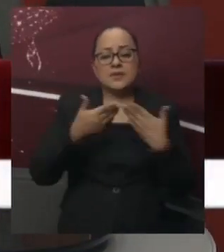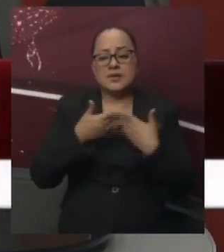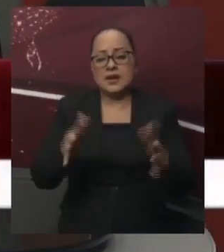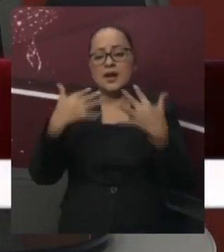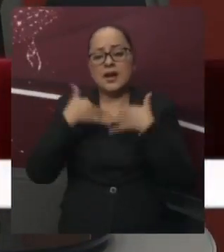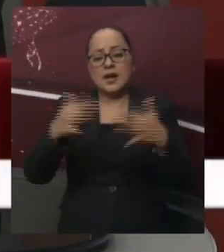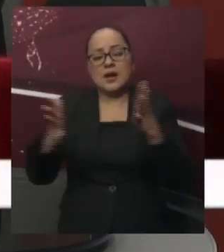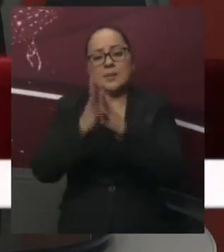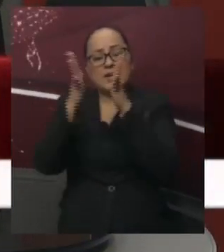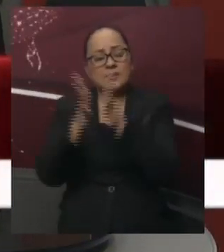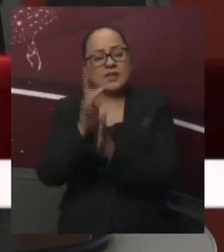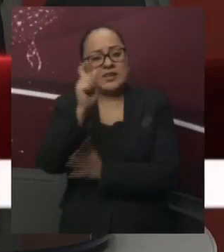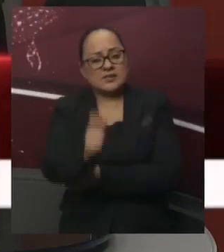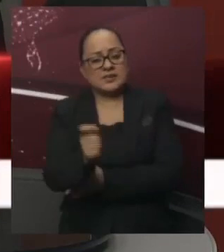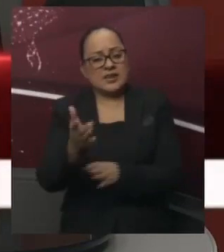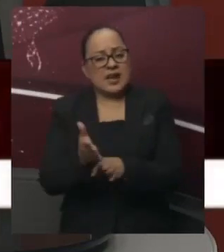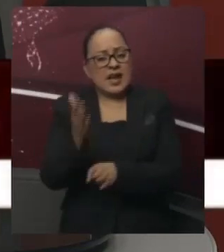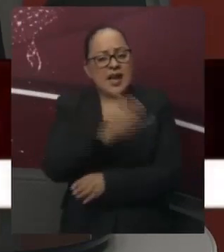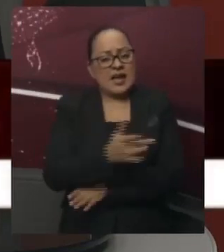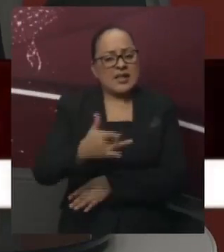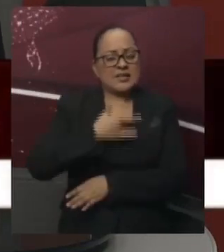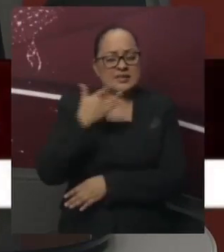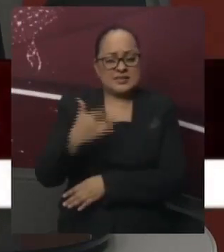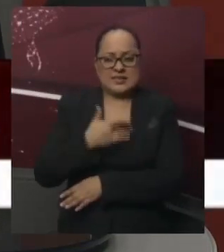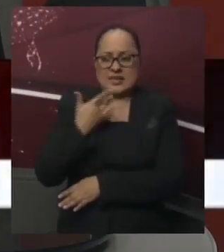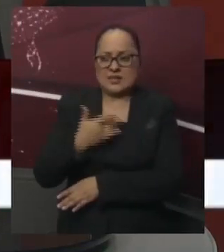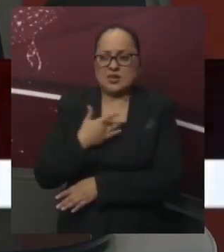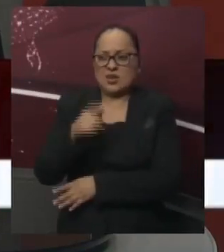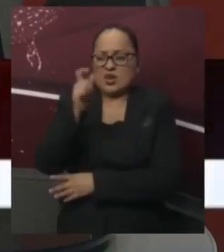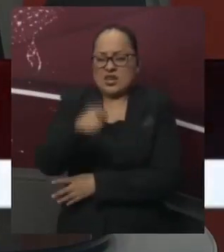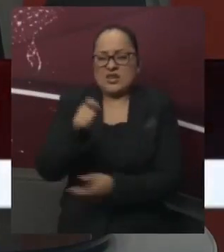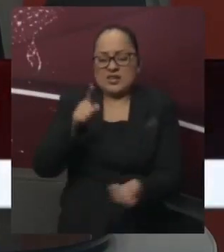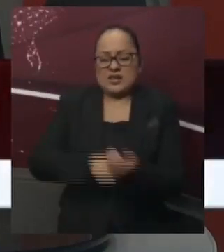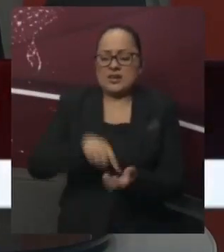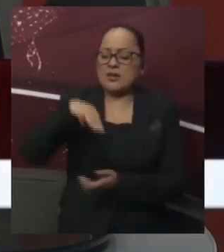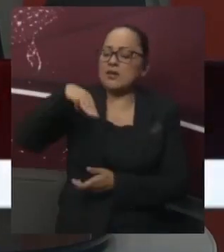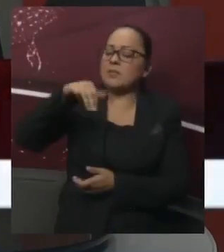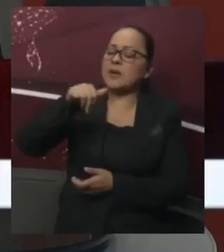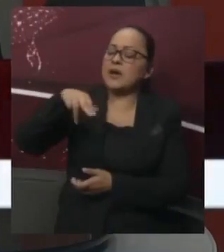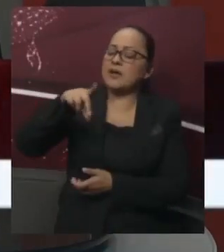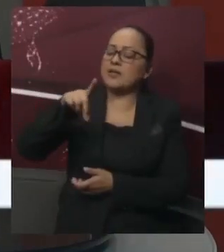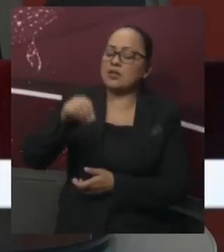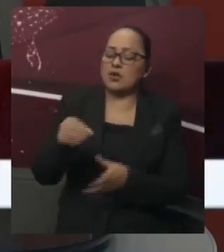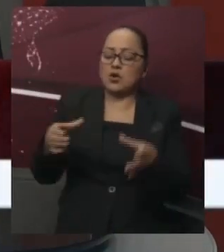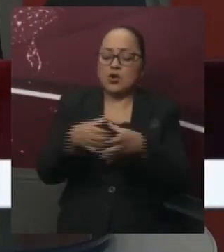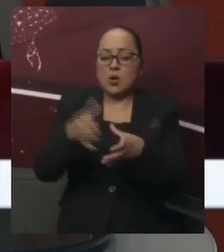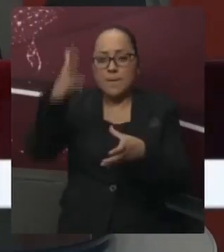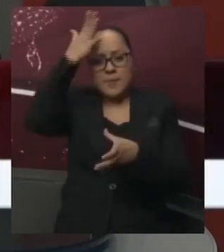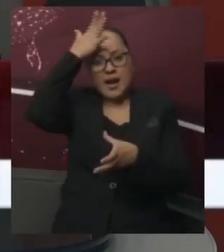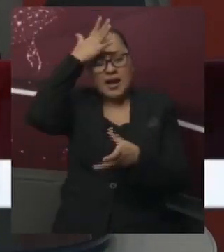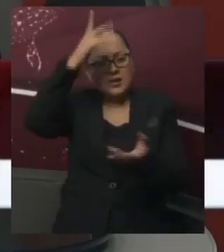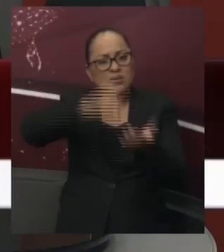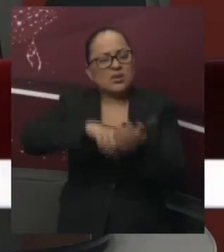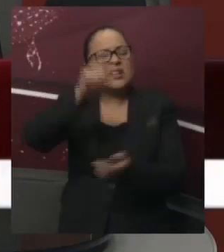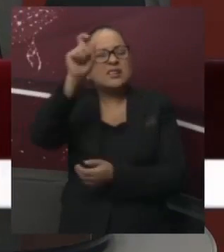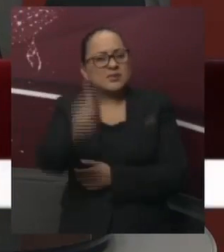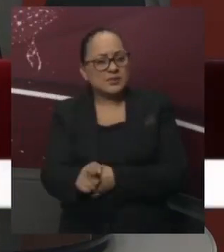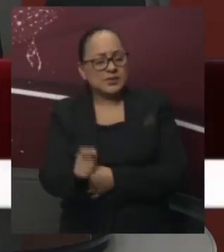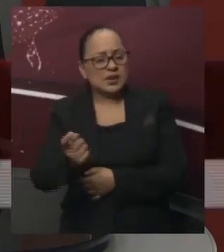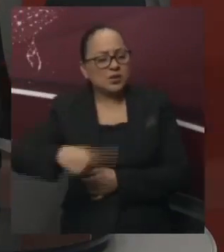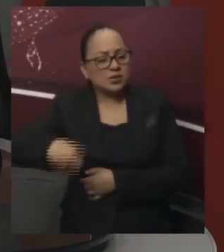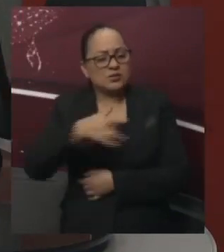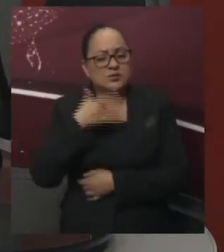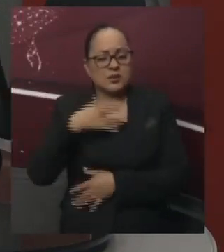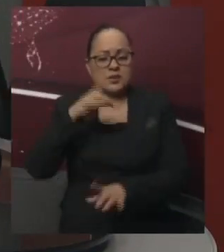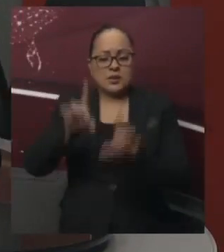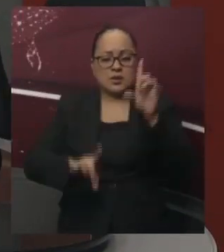de la Guardia, yo noto una gran incomprensión de lo que es el mando, ¿no? Es un asunto de verdad polémico, pero porque no se